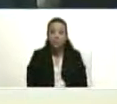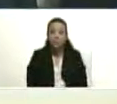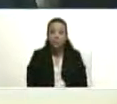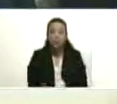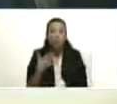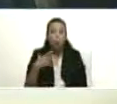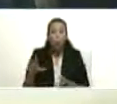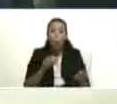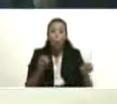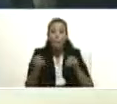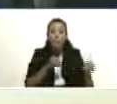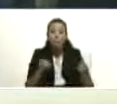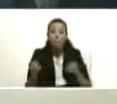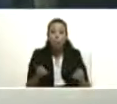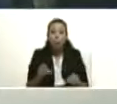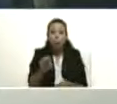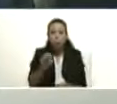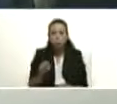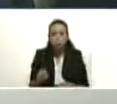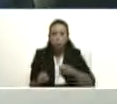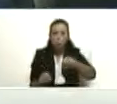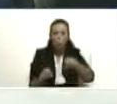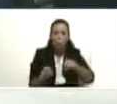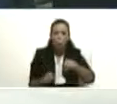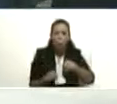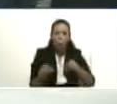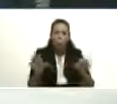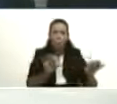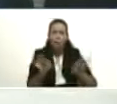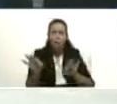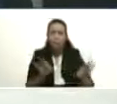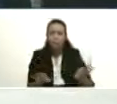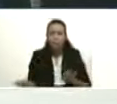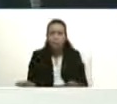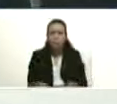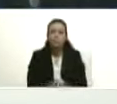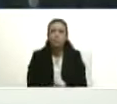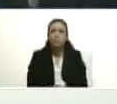Vengo de operaciones, del área de operaciones.